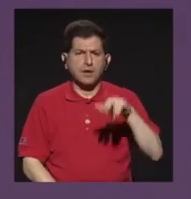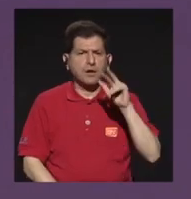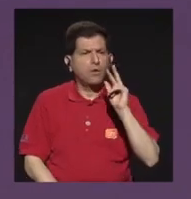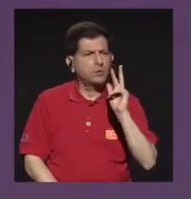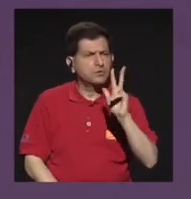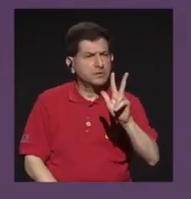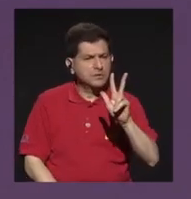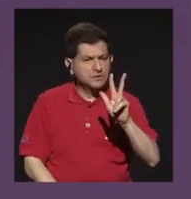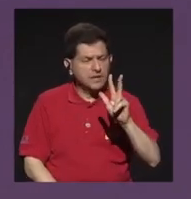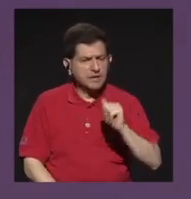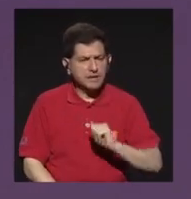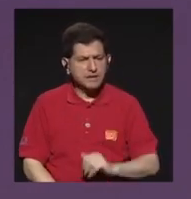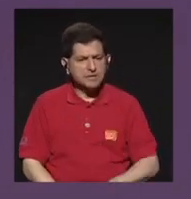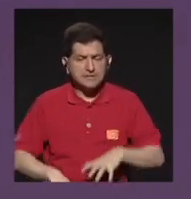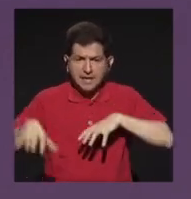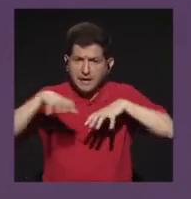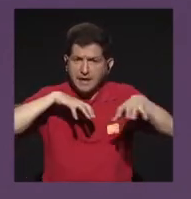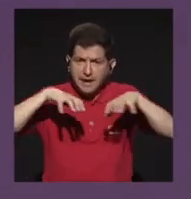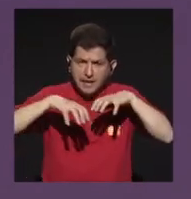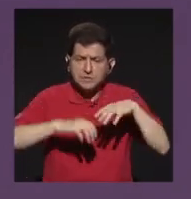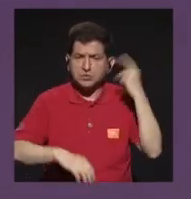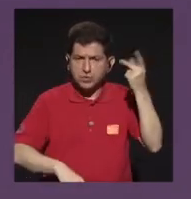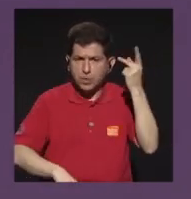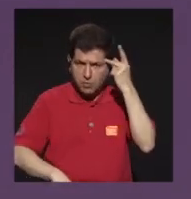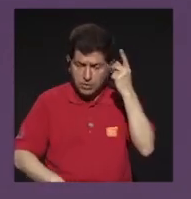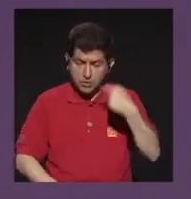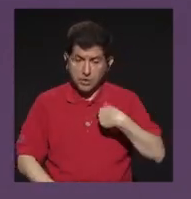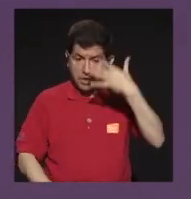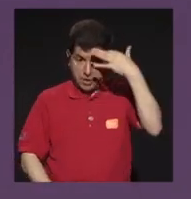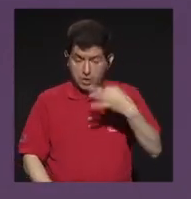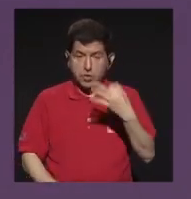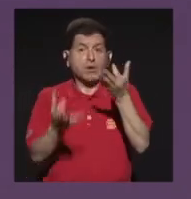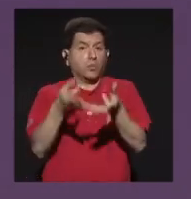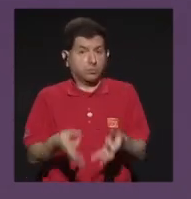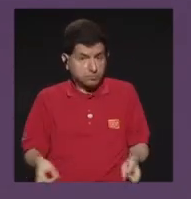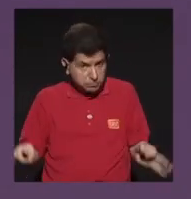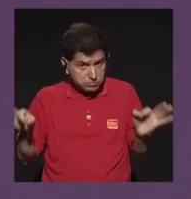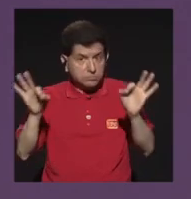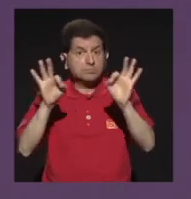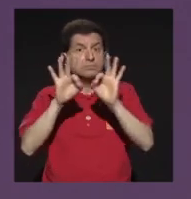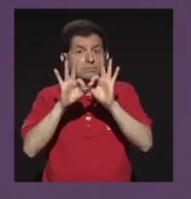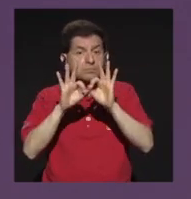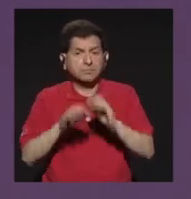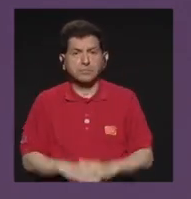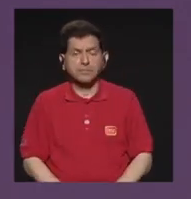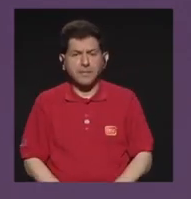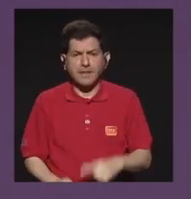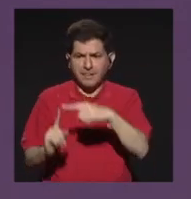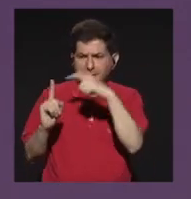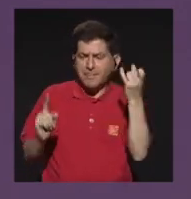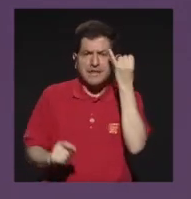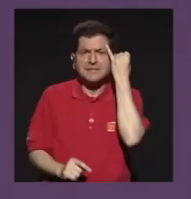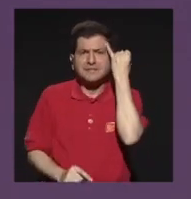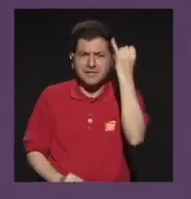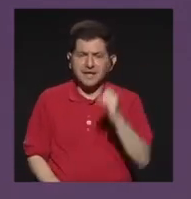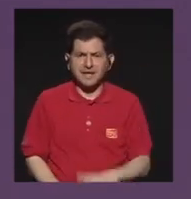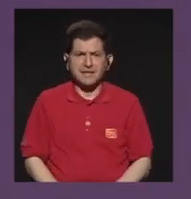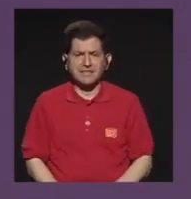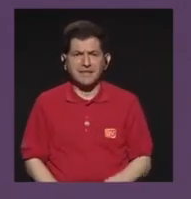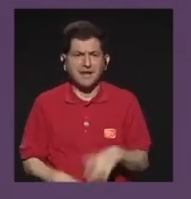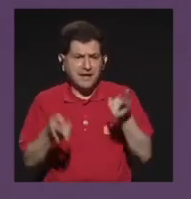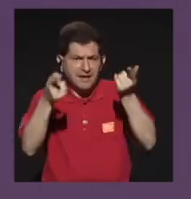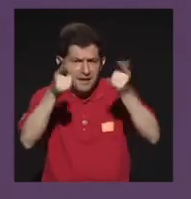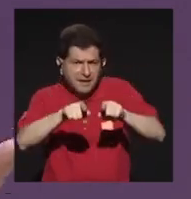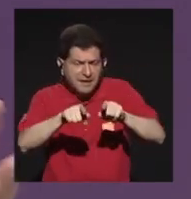333 acciones políticas que a mí me parecen muy importantes y que vienen desde una concepción de assín member